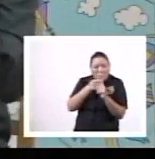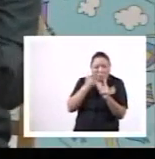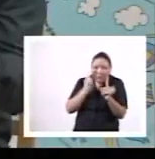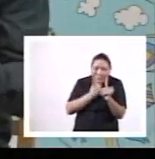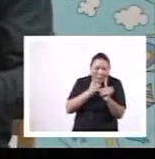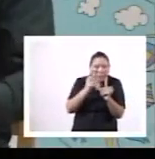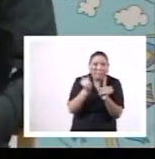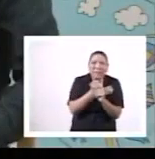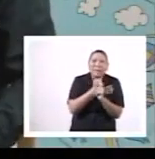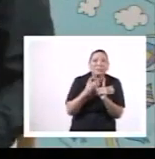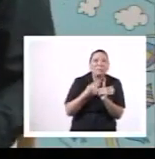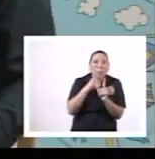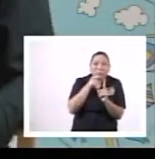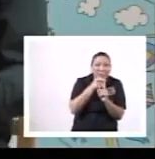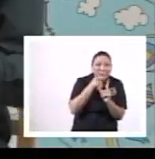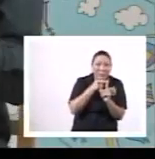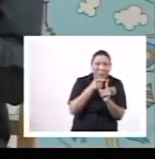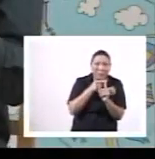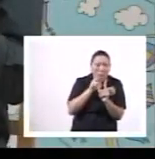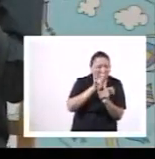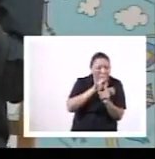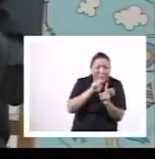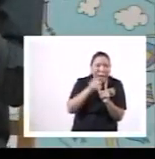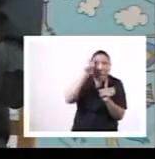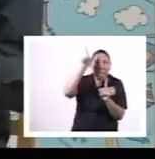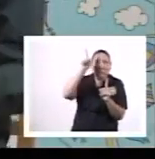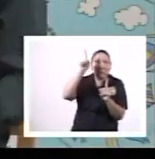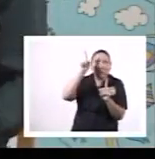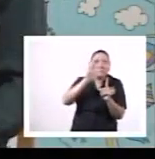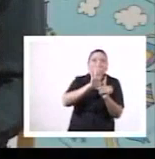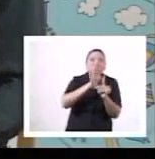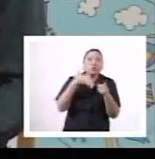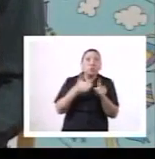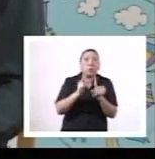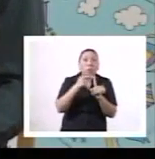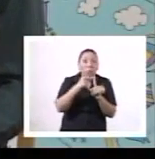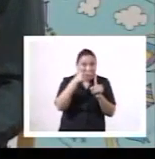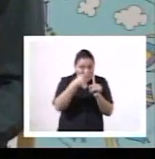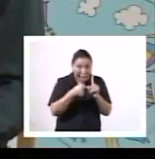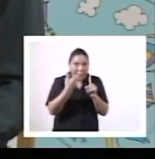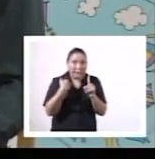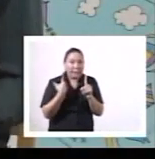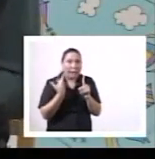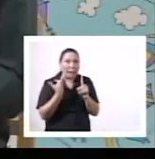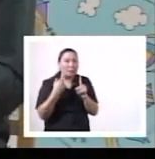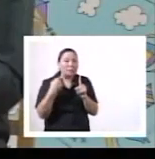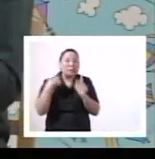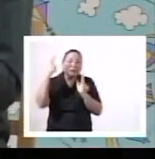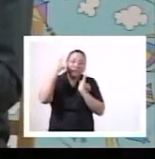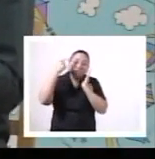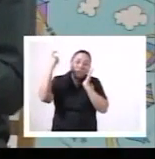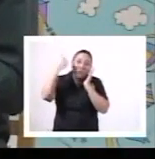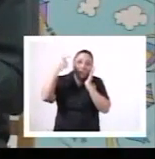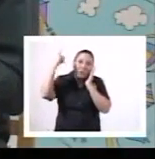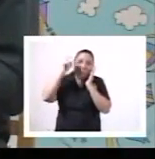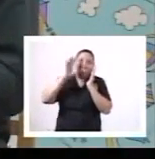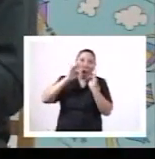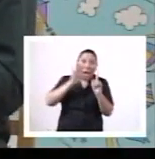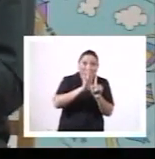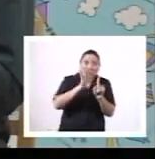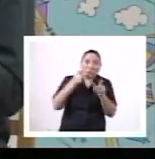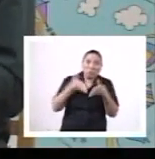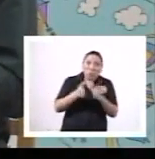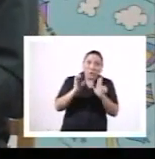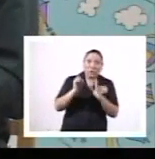cómo sabía usted que eso iba a suceder? Soñé a mi hijo anoche desde el cielo. Y por eso es que le envío